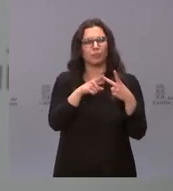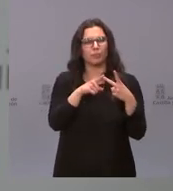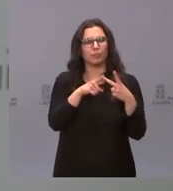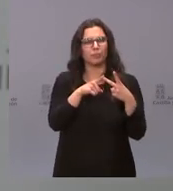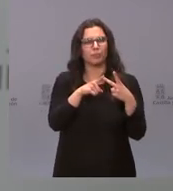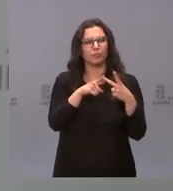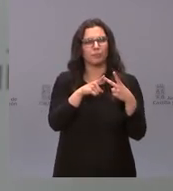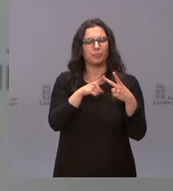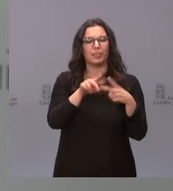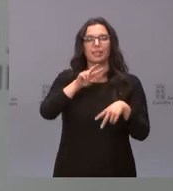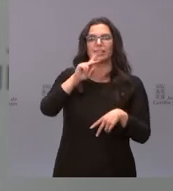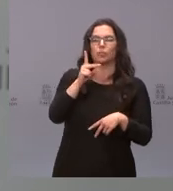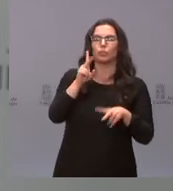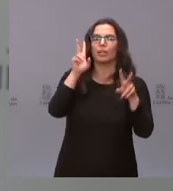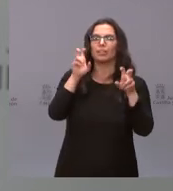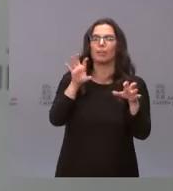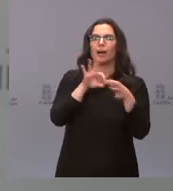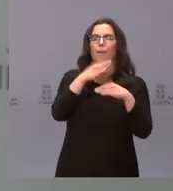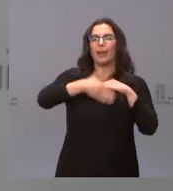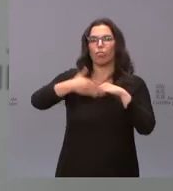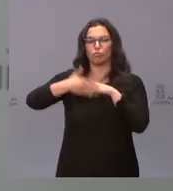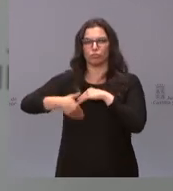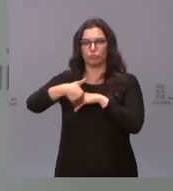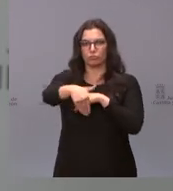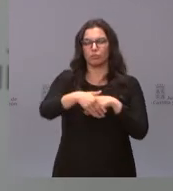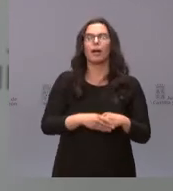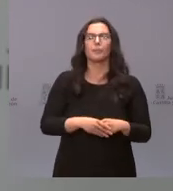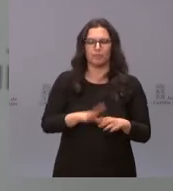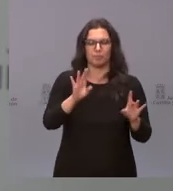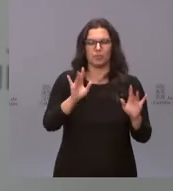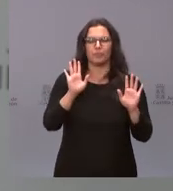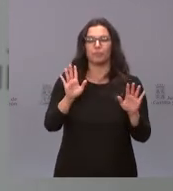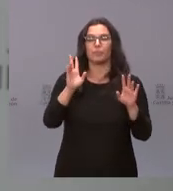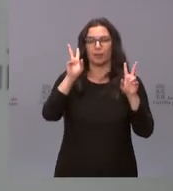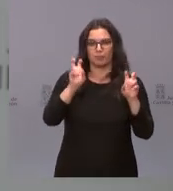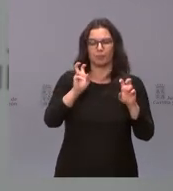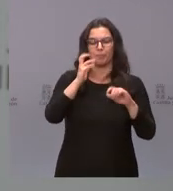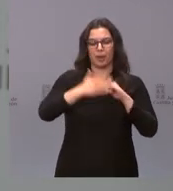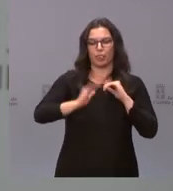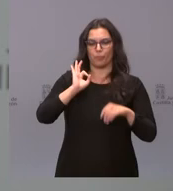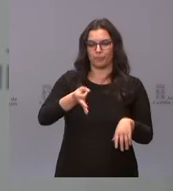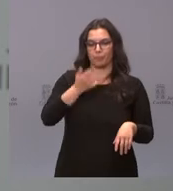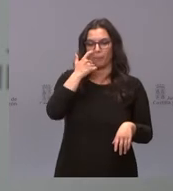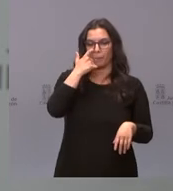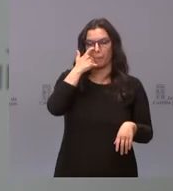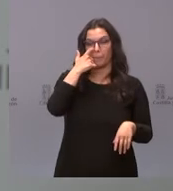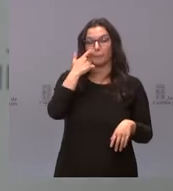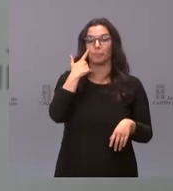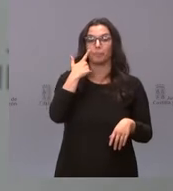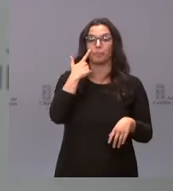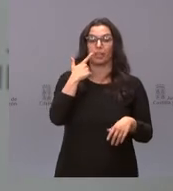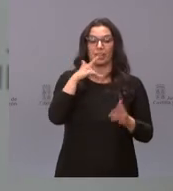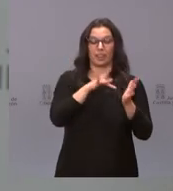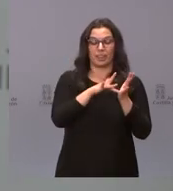cuestión era sobre los plazos así los plazos efectivamente mire se aprueba del